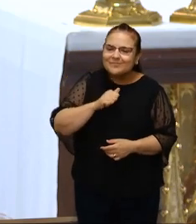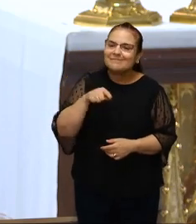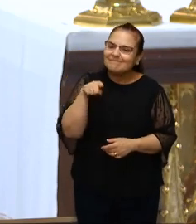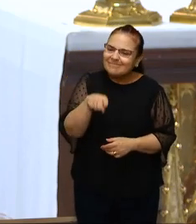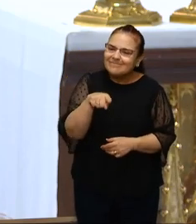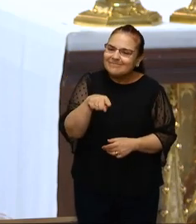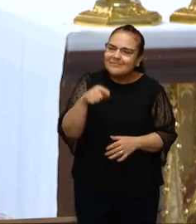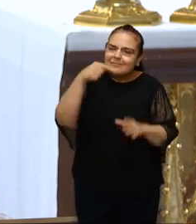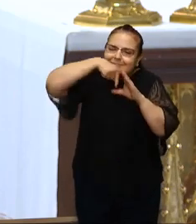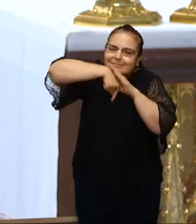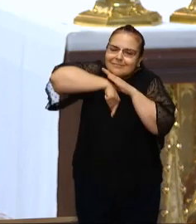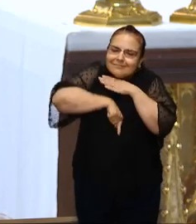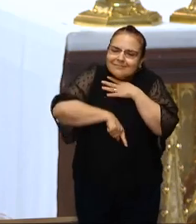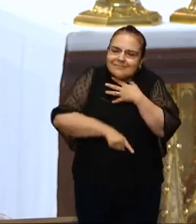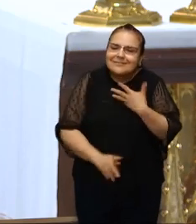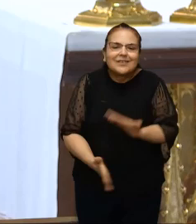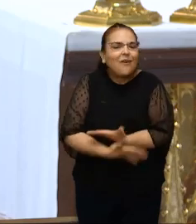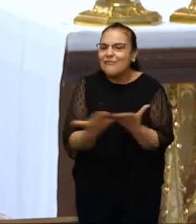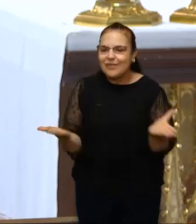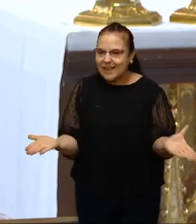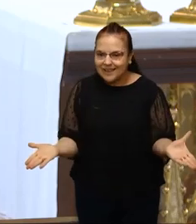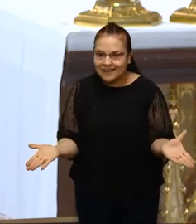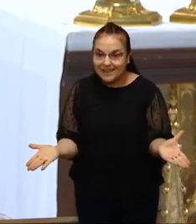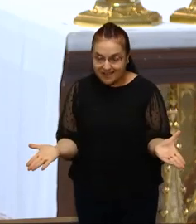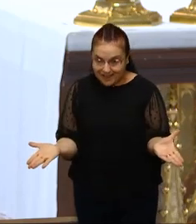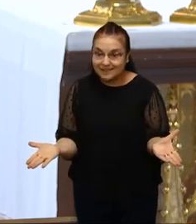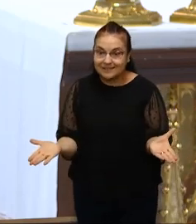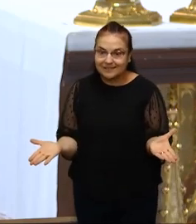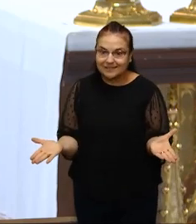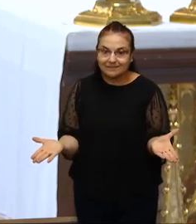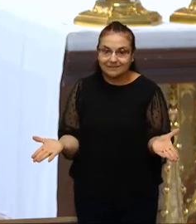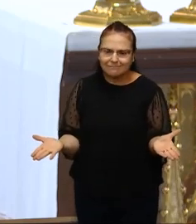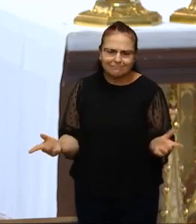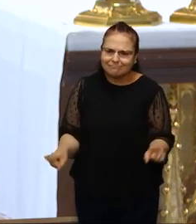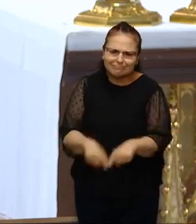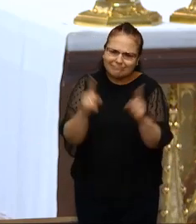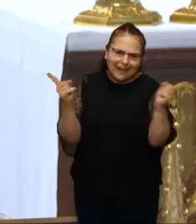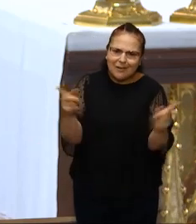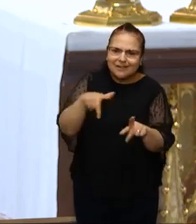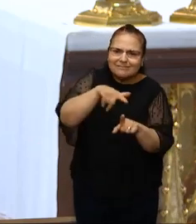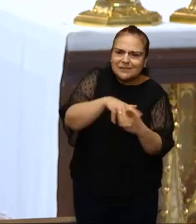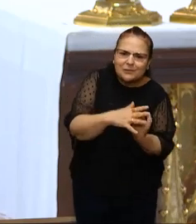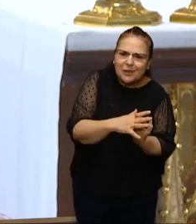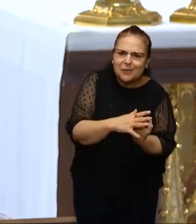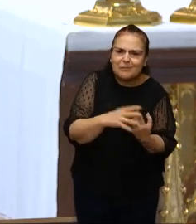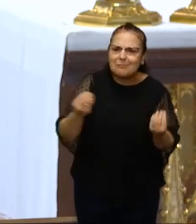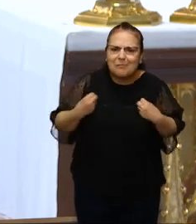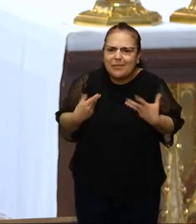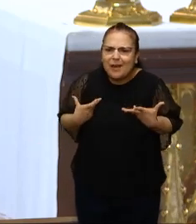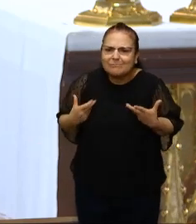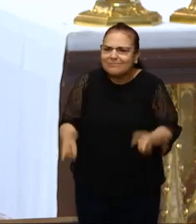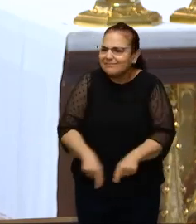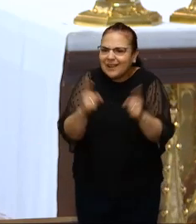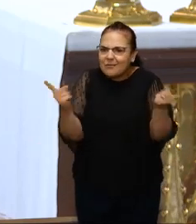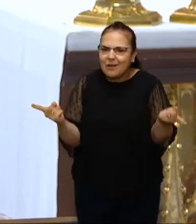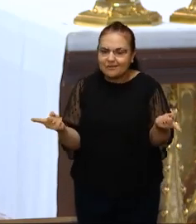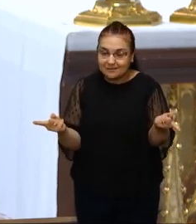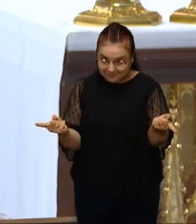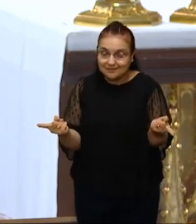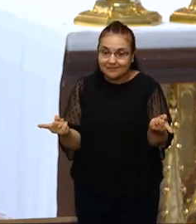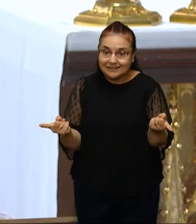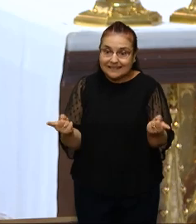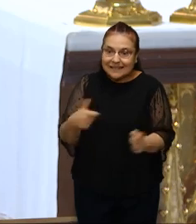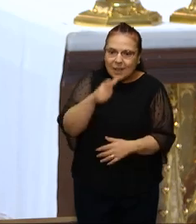Esa profunda confianza, independientemente de las circunstancias de la vida, en que